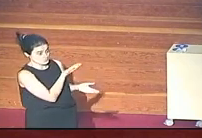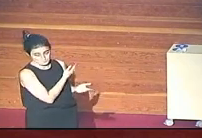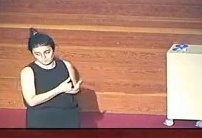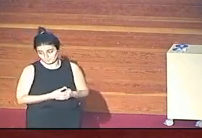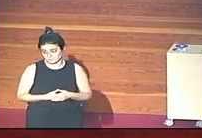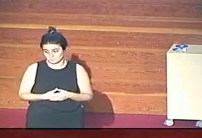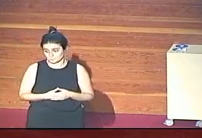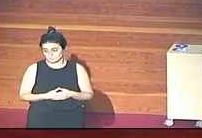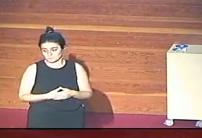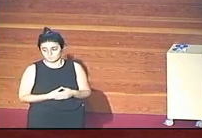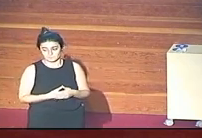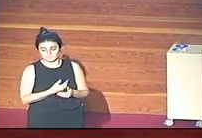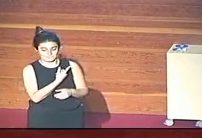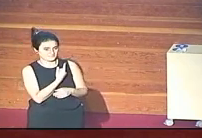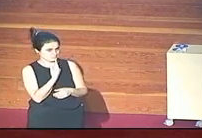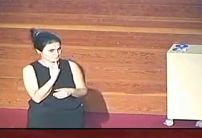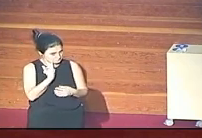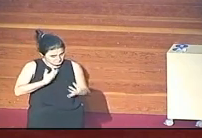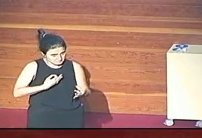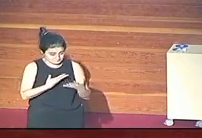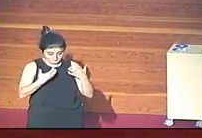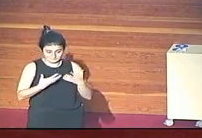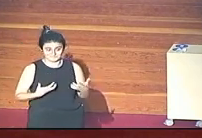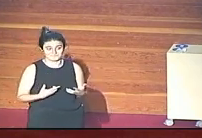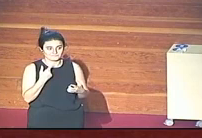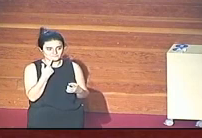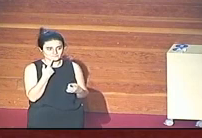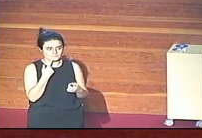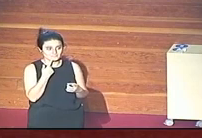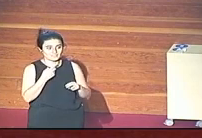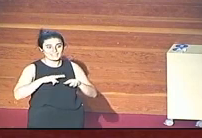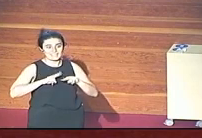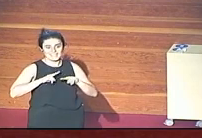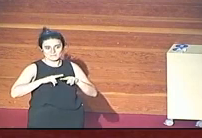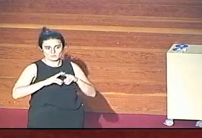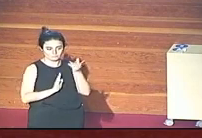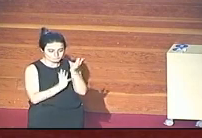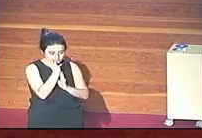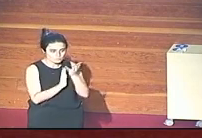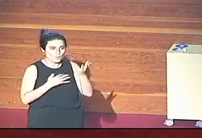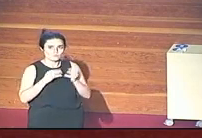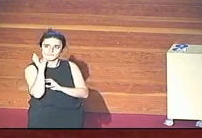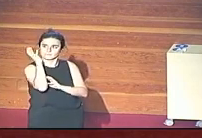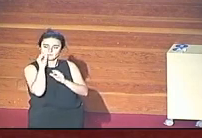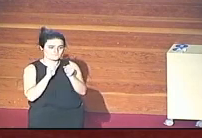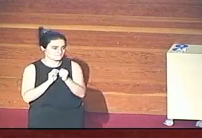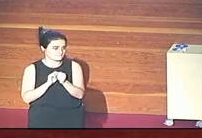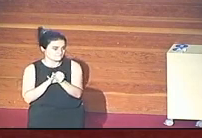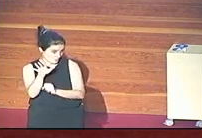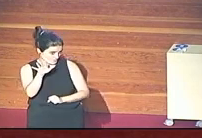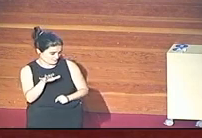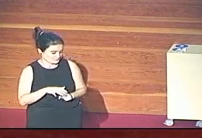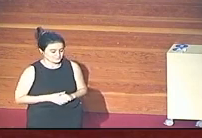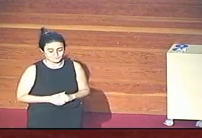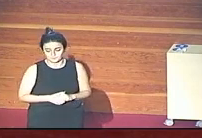iba adentro y que ya nos decía que efectivamente la quema de carbón podía alterar el clima lo único que